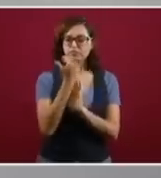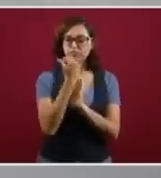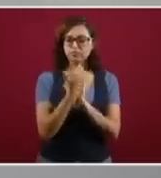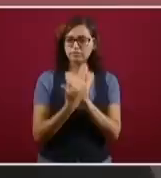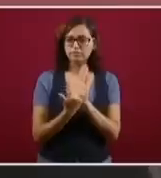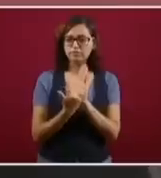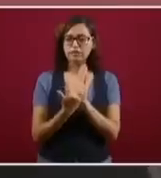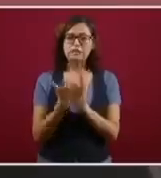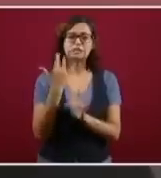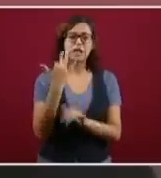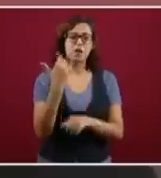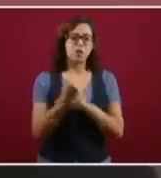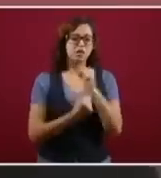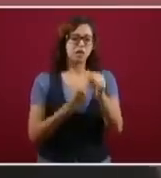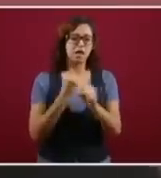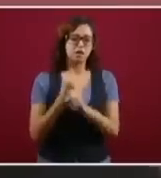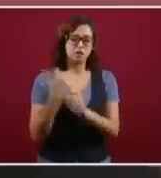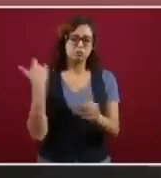50 años